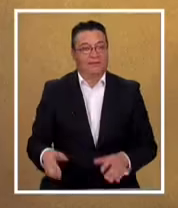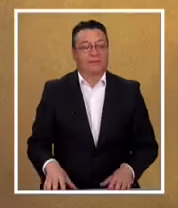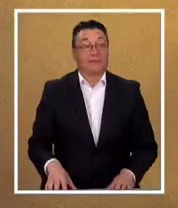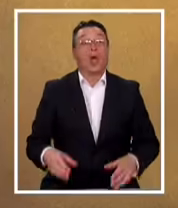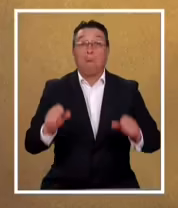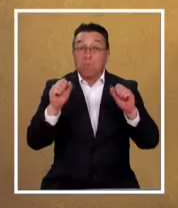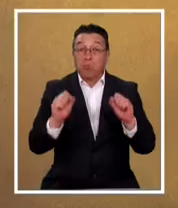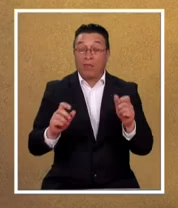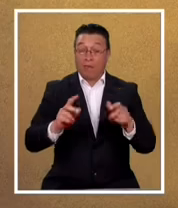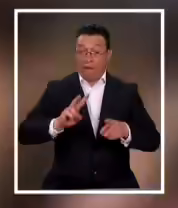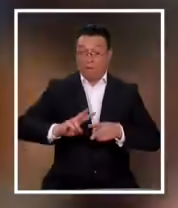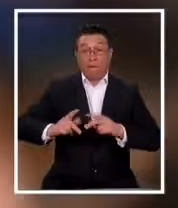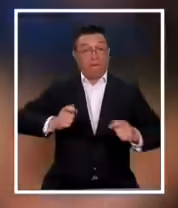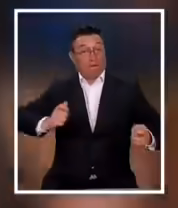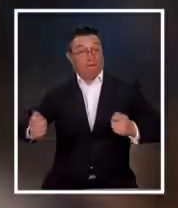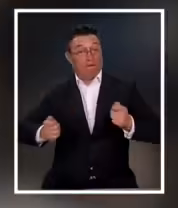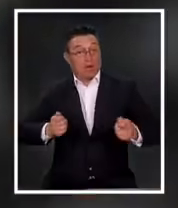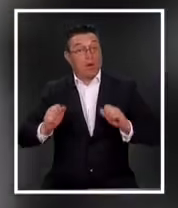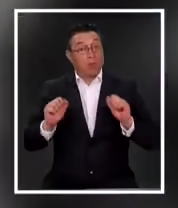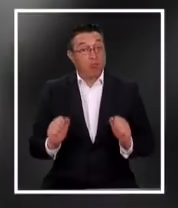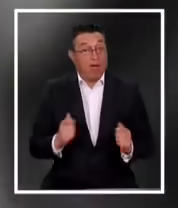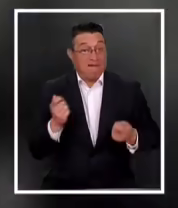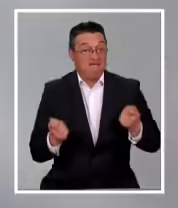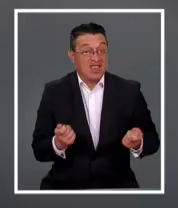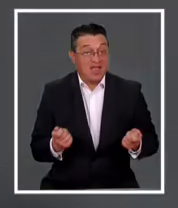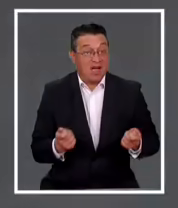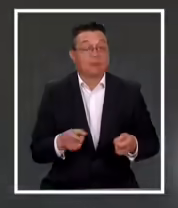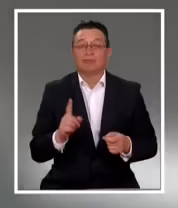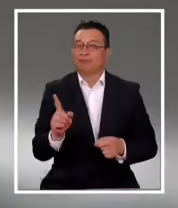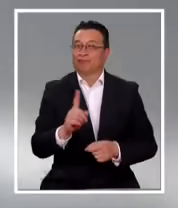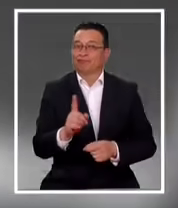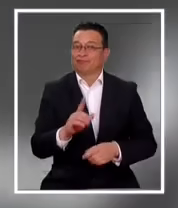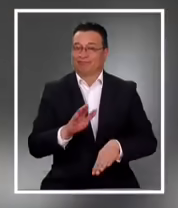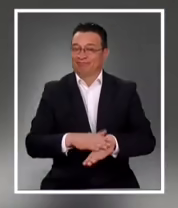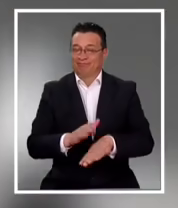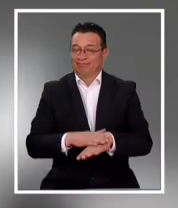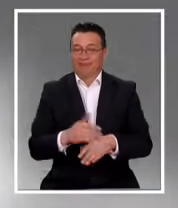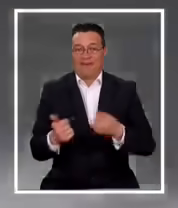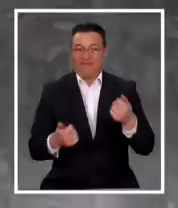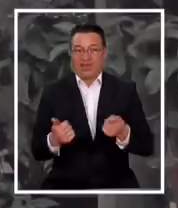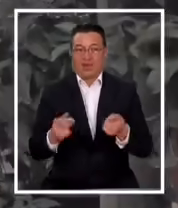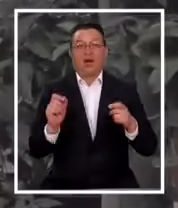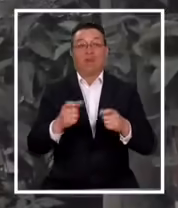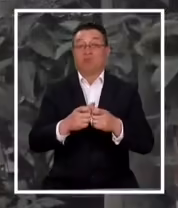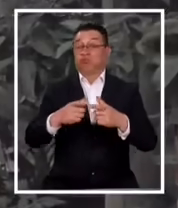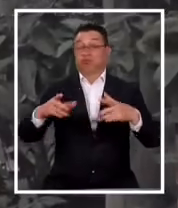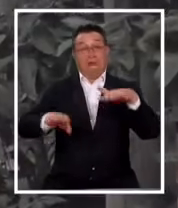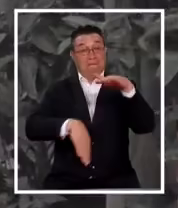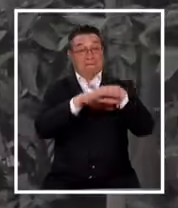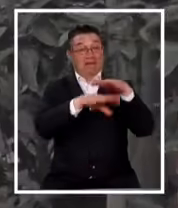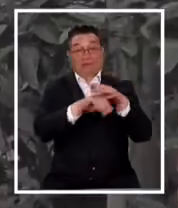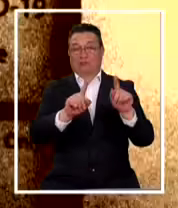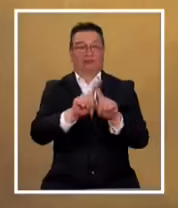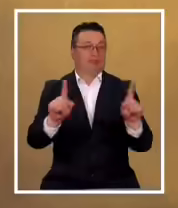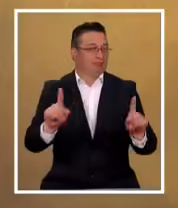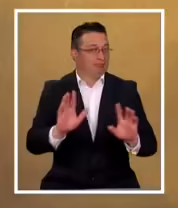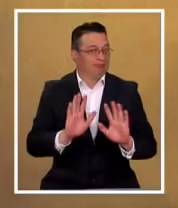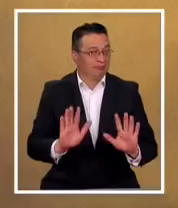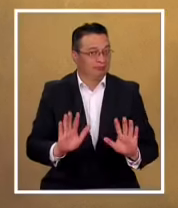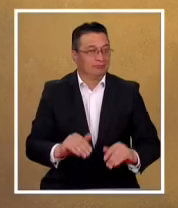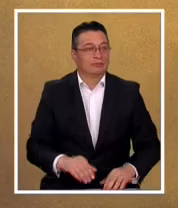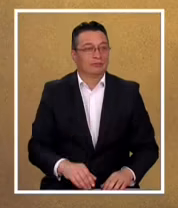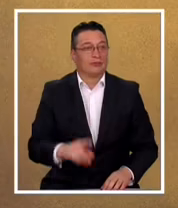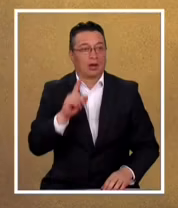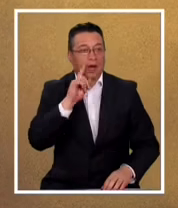¿Se pueden hacer fiestas? Este pase no permite realizar fiestas ni aumentar los aforos permitidos. ¿Hay